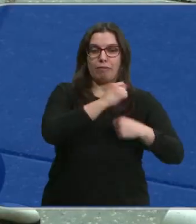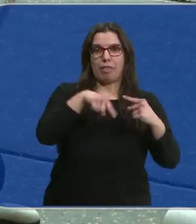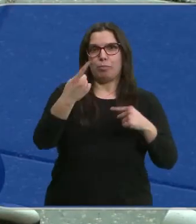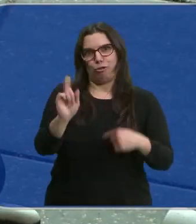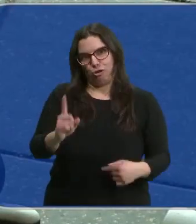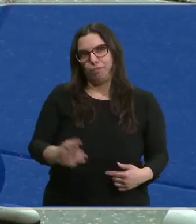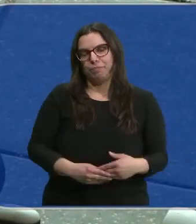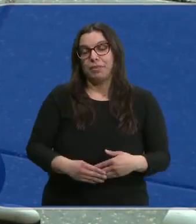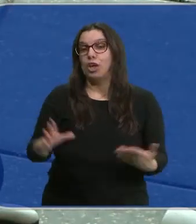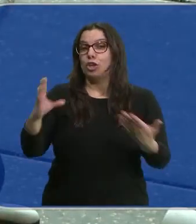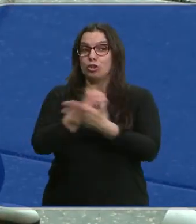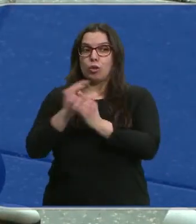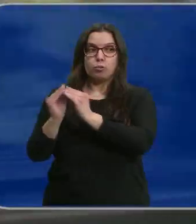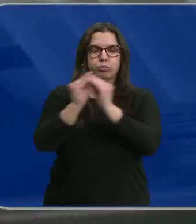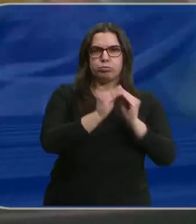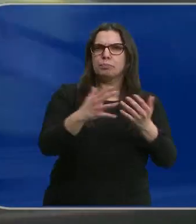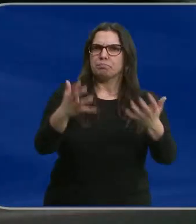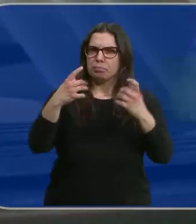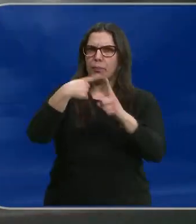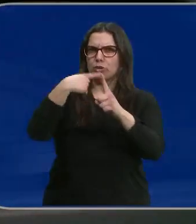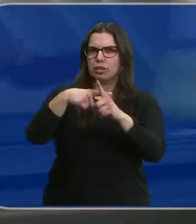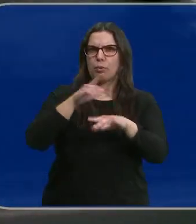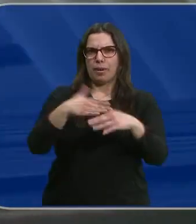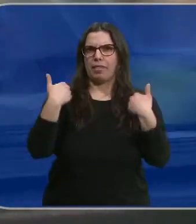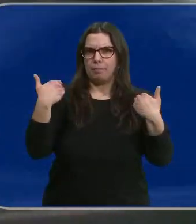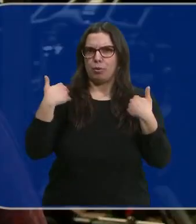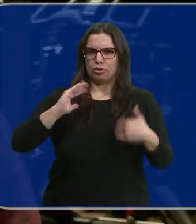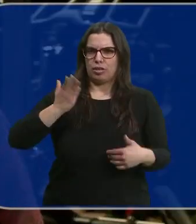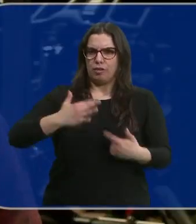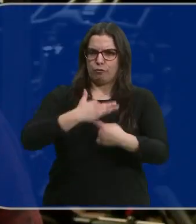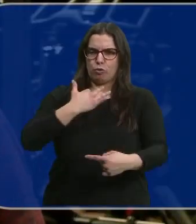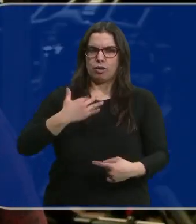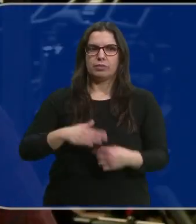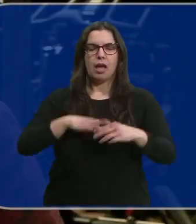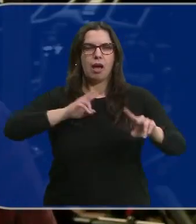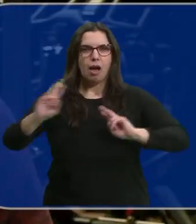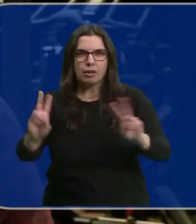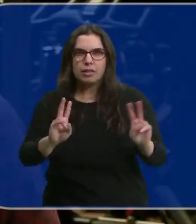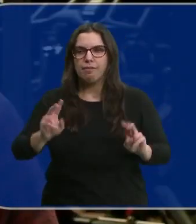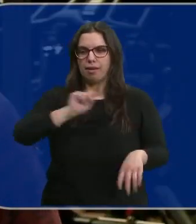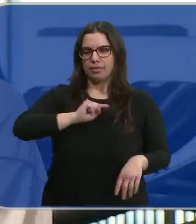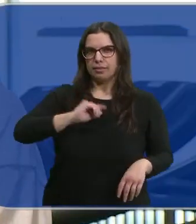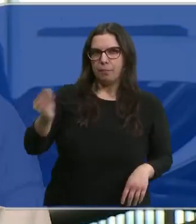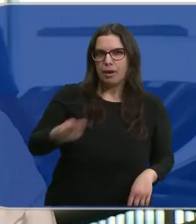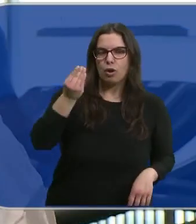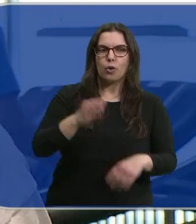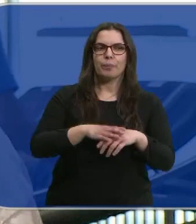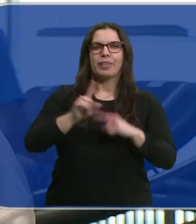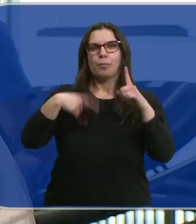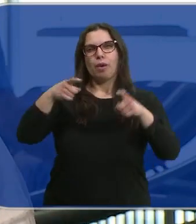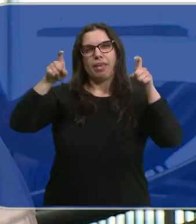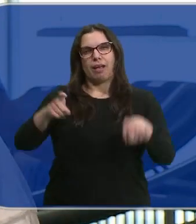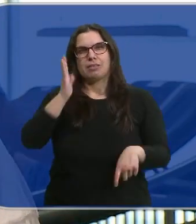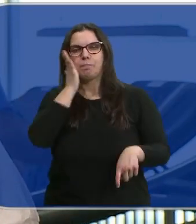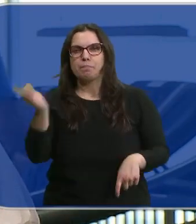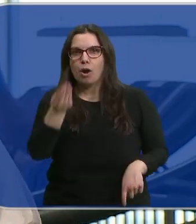Navidad. Todos coinciden en los múltiples beneficios de hacer deporte. El deporte te activa, te hace sentirte mejor. Uno descansa mejor